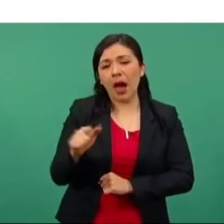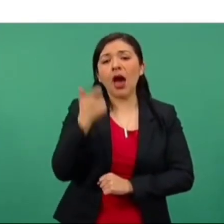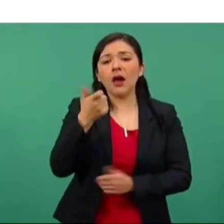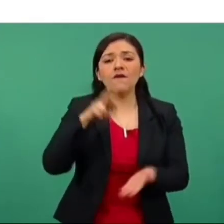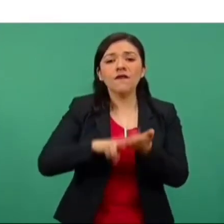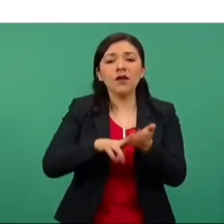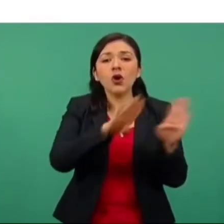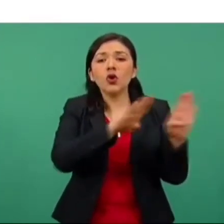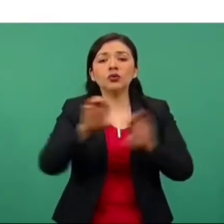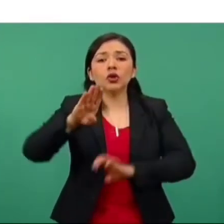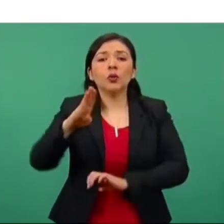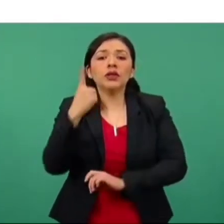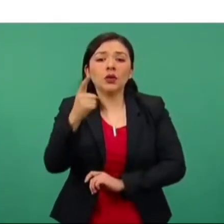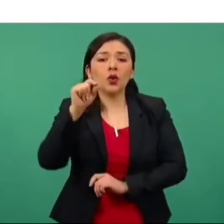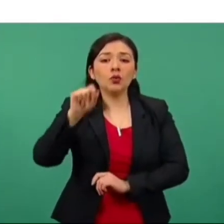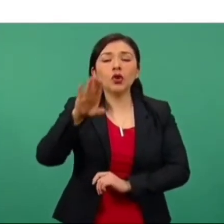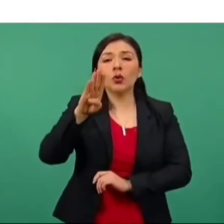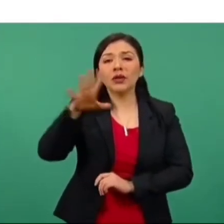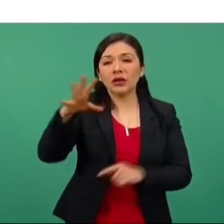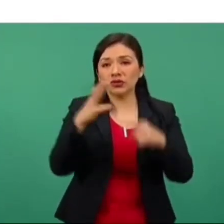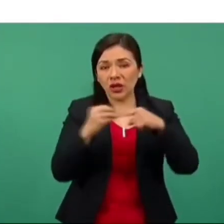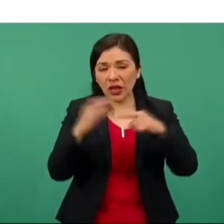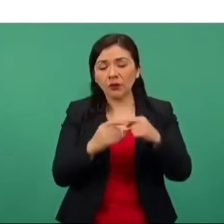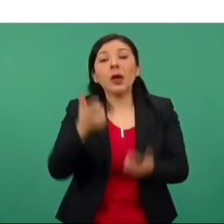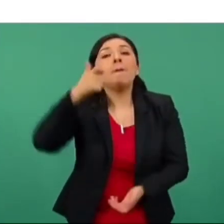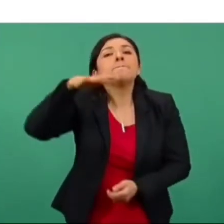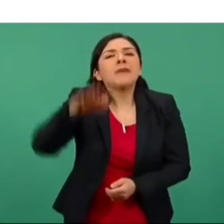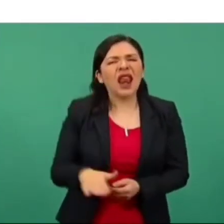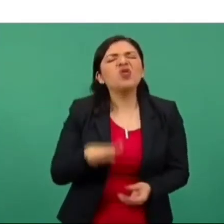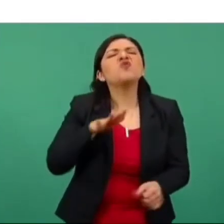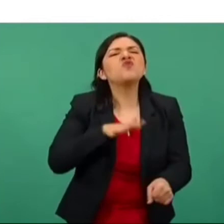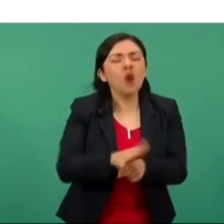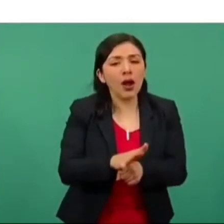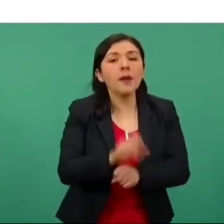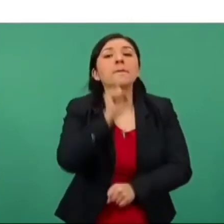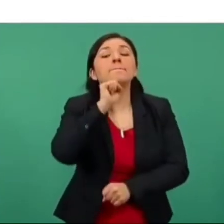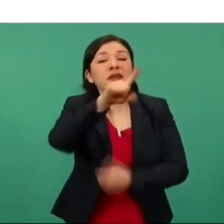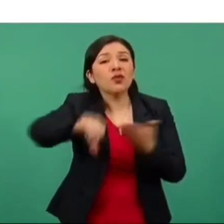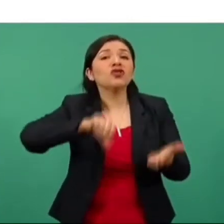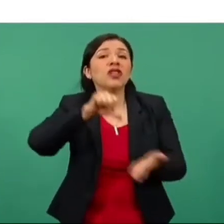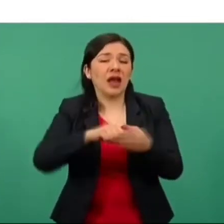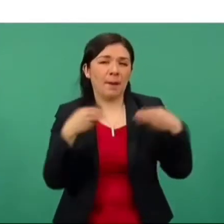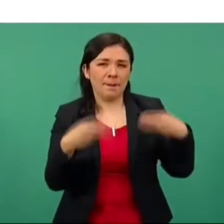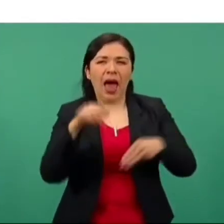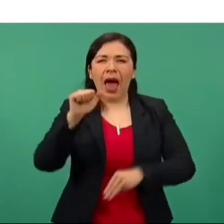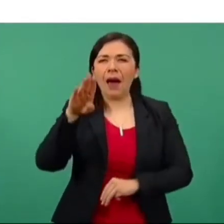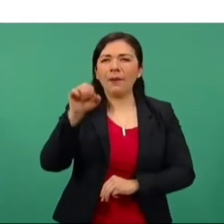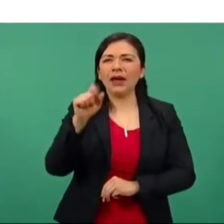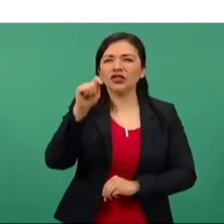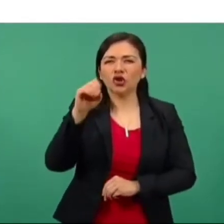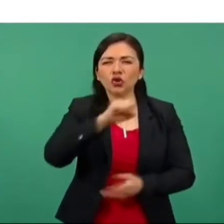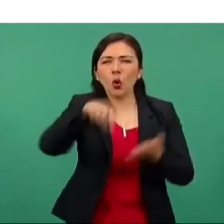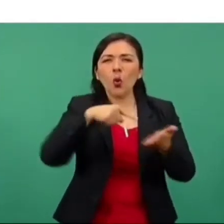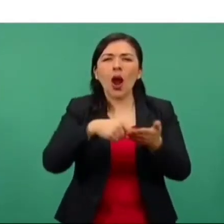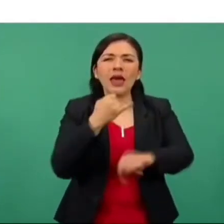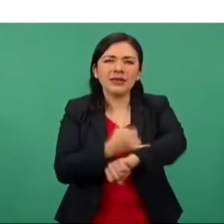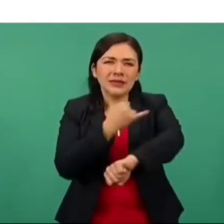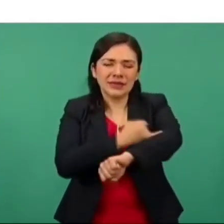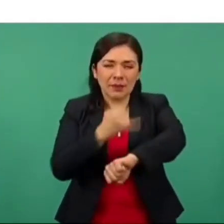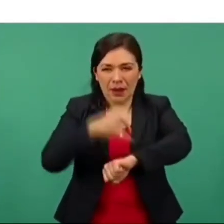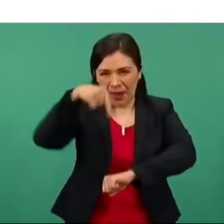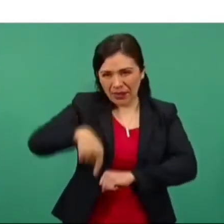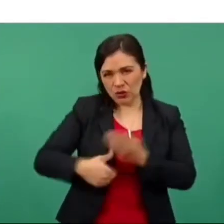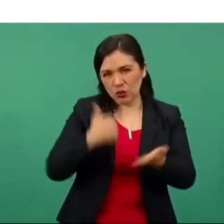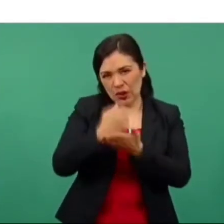noventa cinco centavos. ¿Quiénes son las más económicas? Vuelve a salir la central de abastos de Iztapalapa, aquí en la Ciudad de